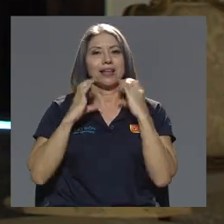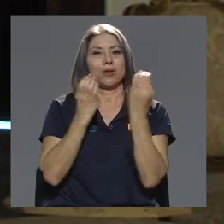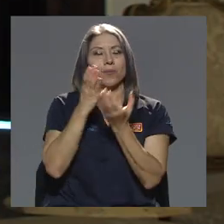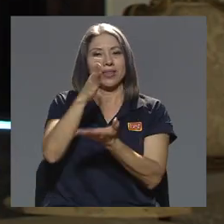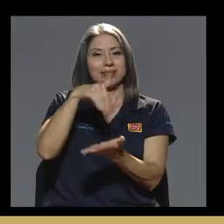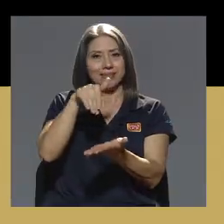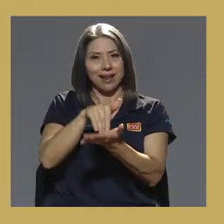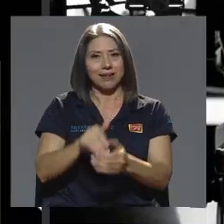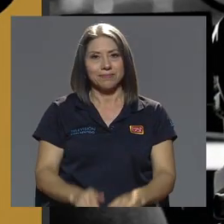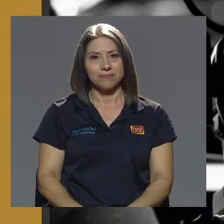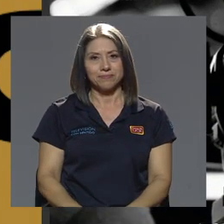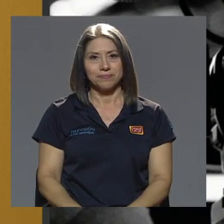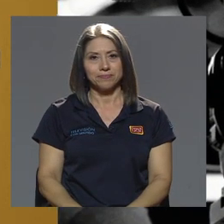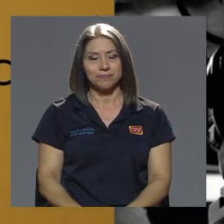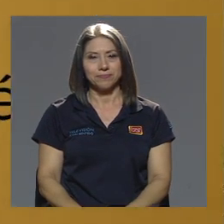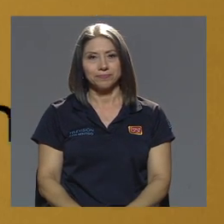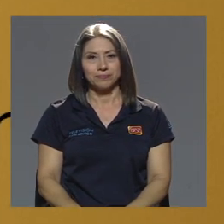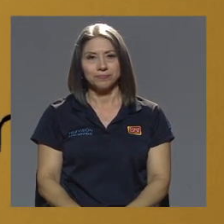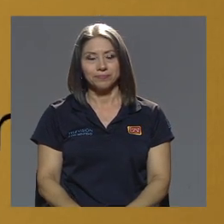central, ¿verdad?